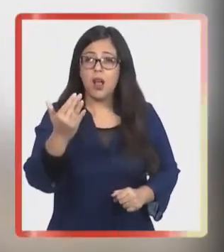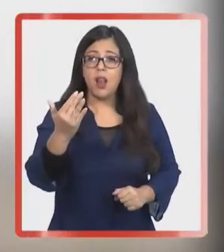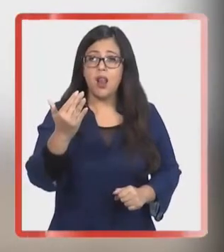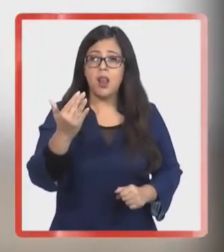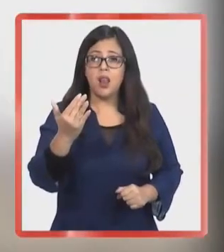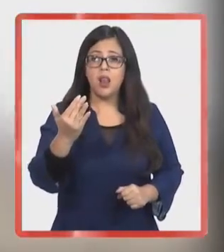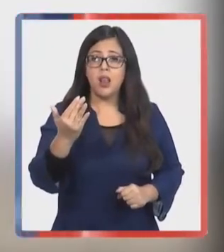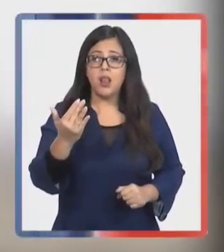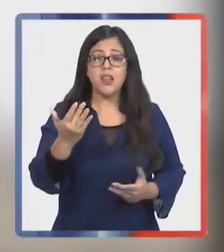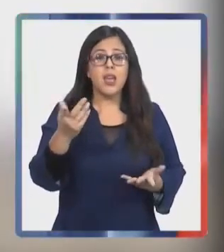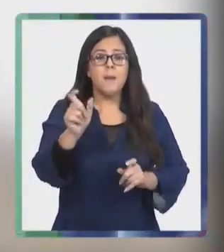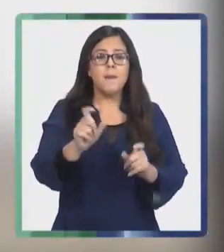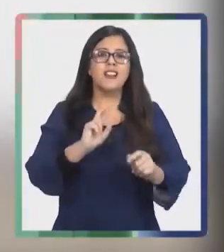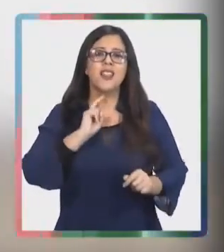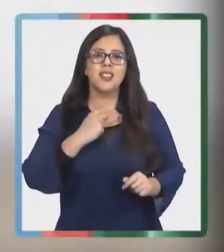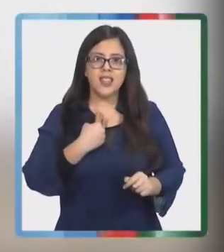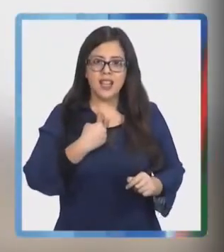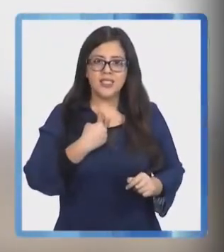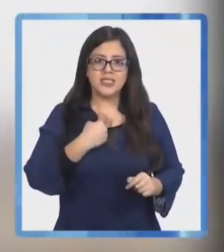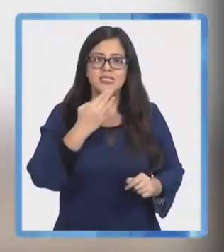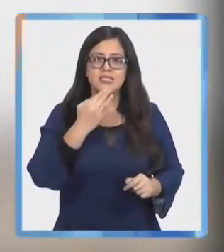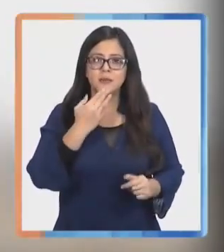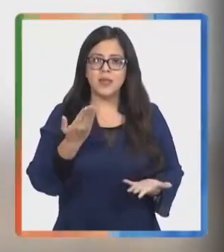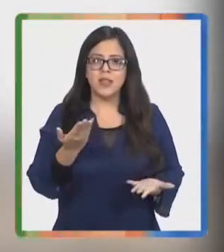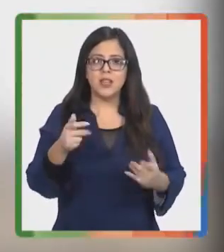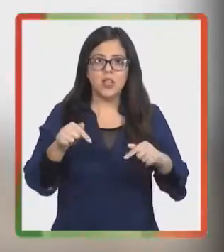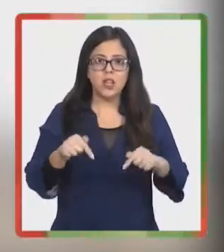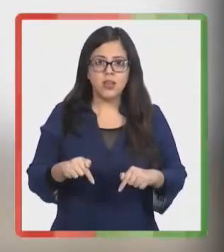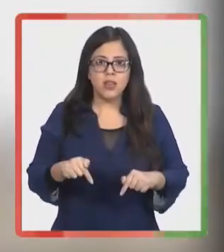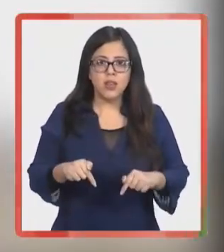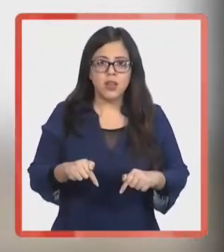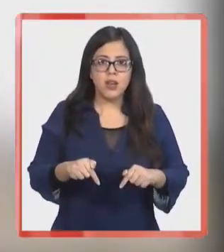pasan muy mal las personas trans, y sobre